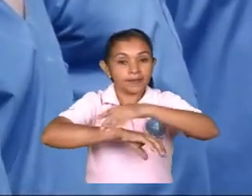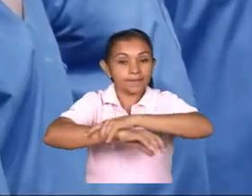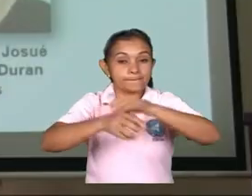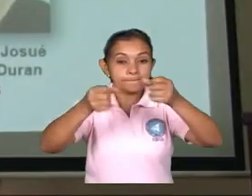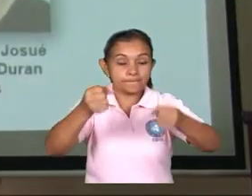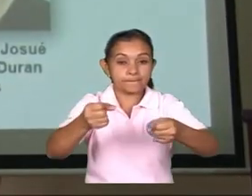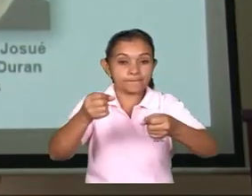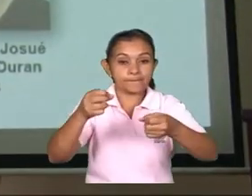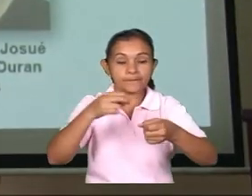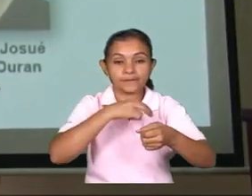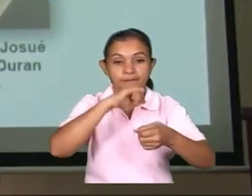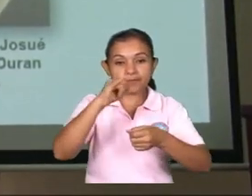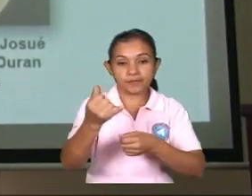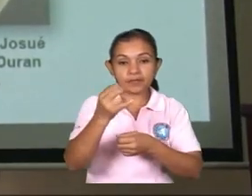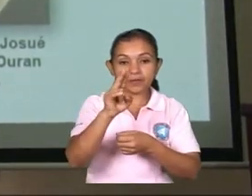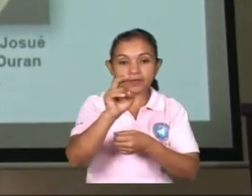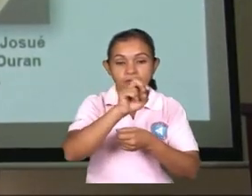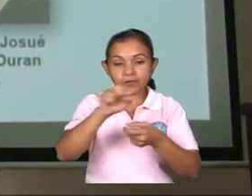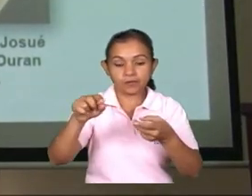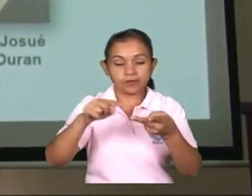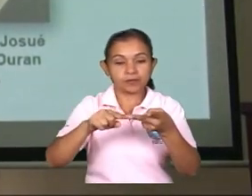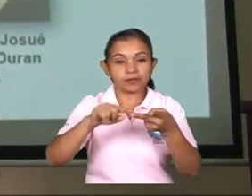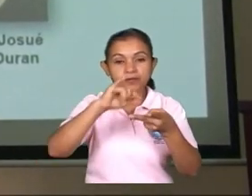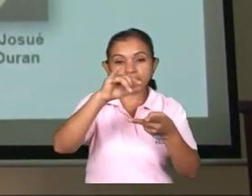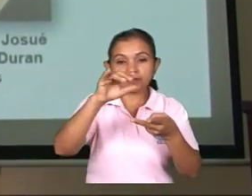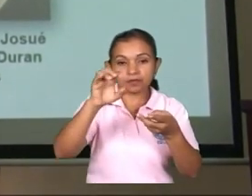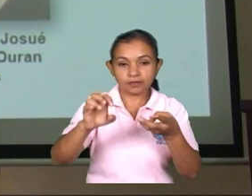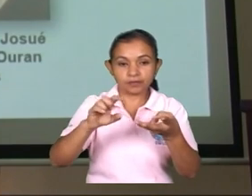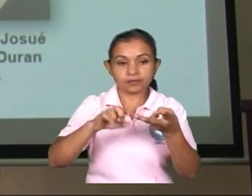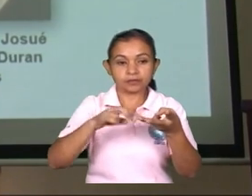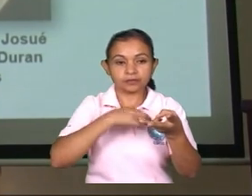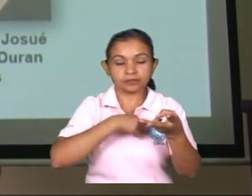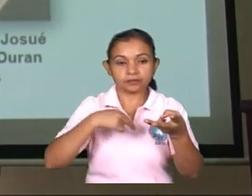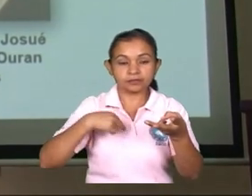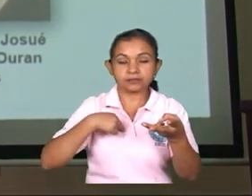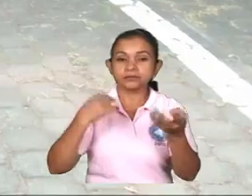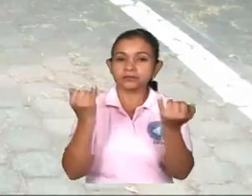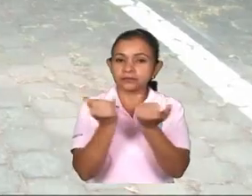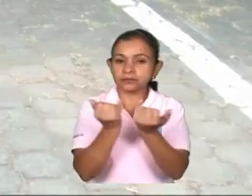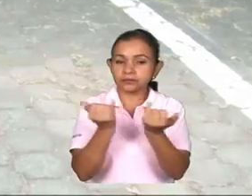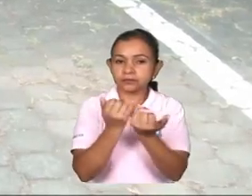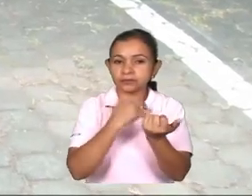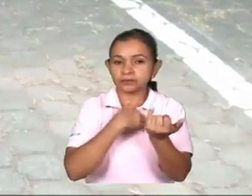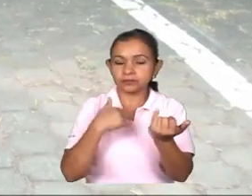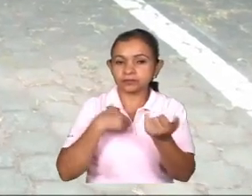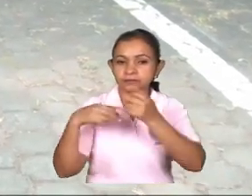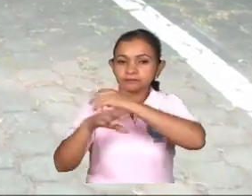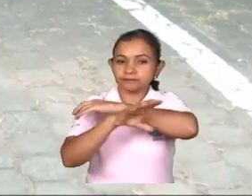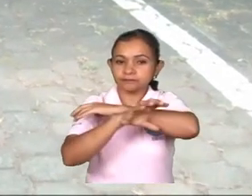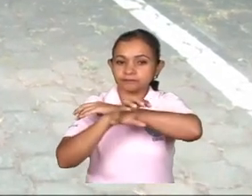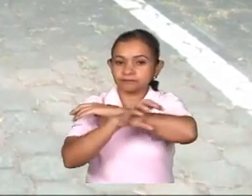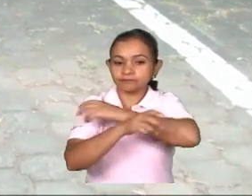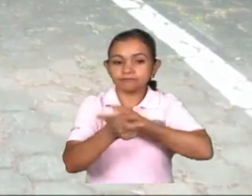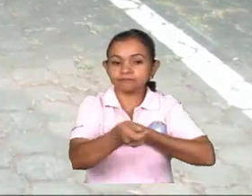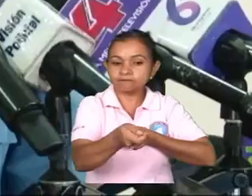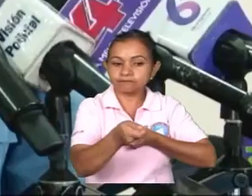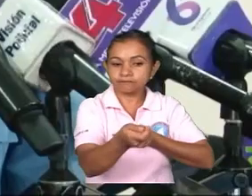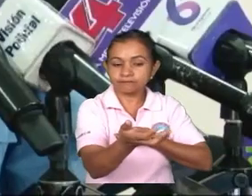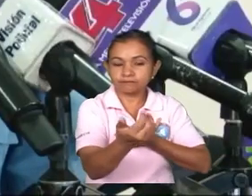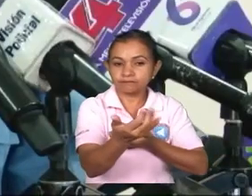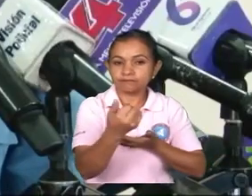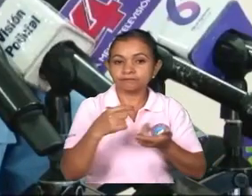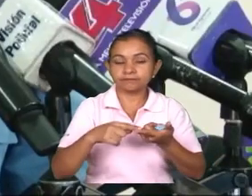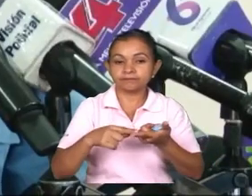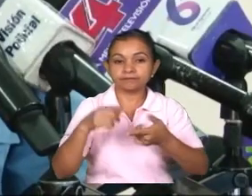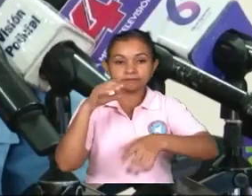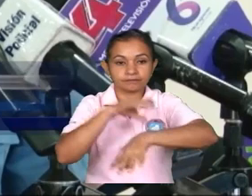los delincuentes Juan José Ortiz y José Aarón, o José Aarón Jerez Durán, quienes cometían robos con intimidación.